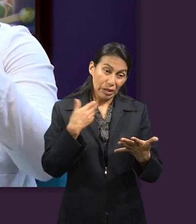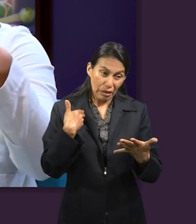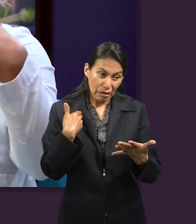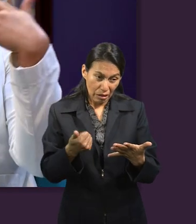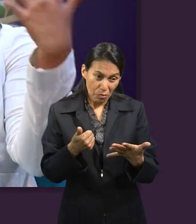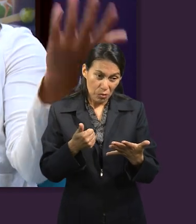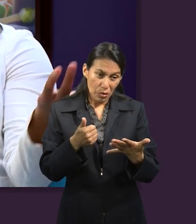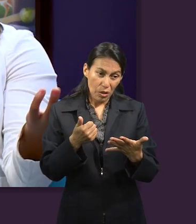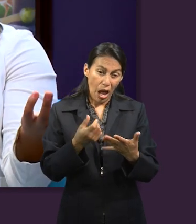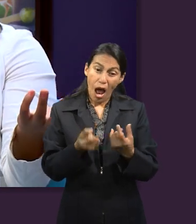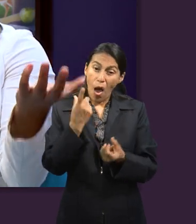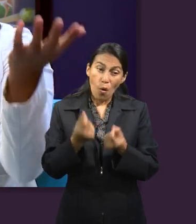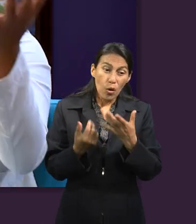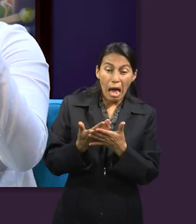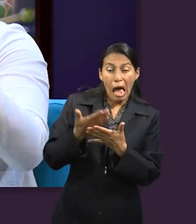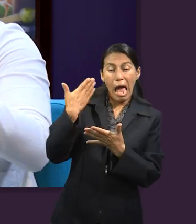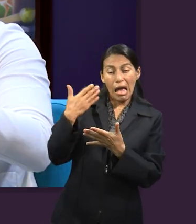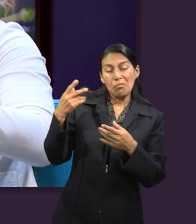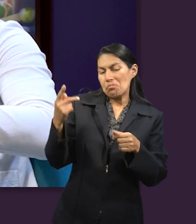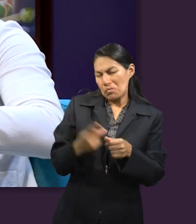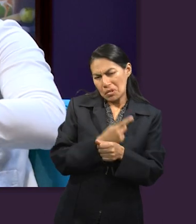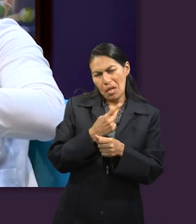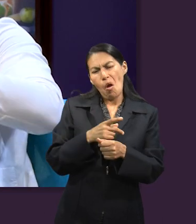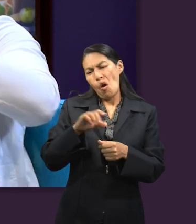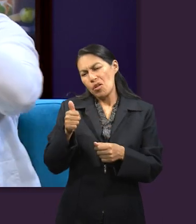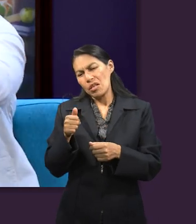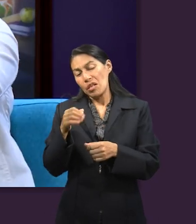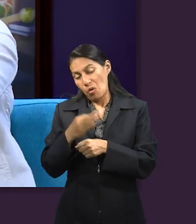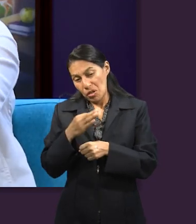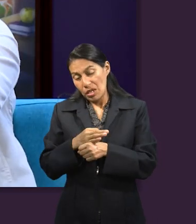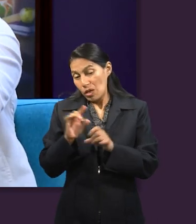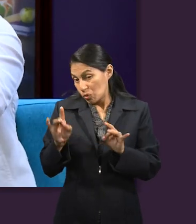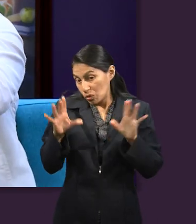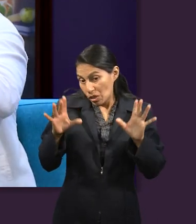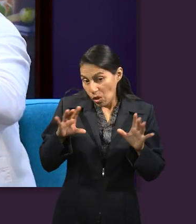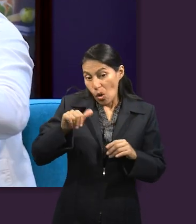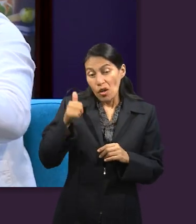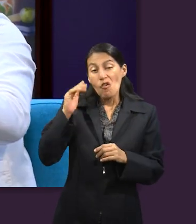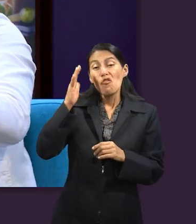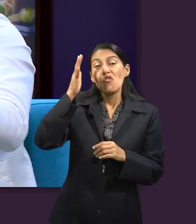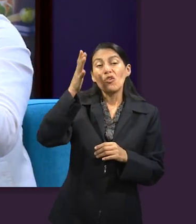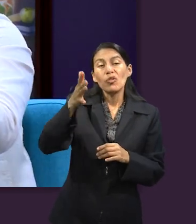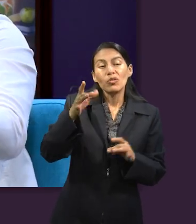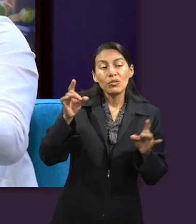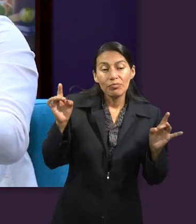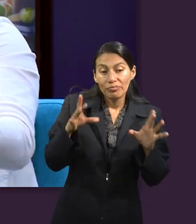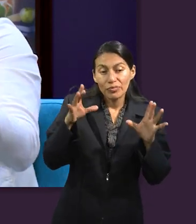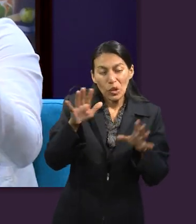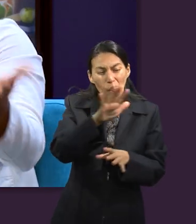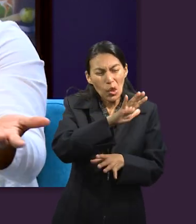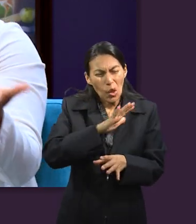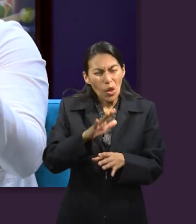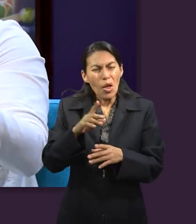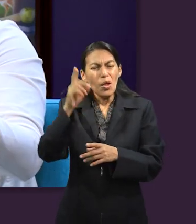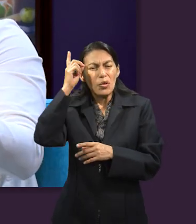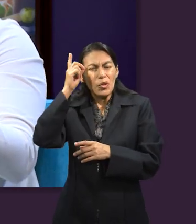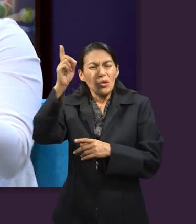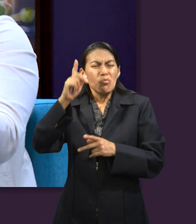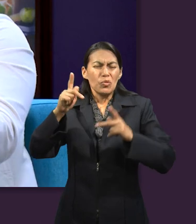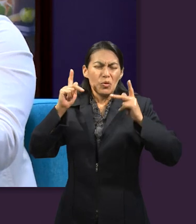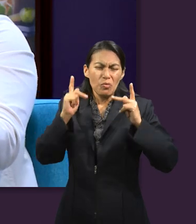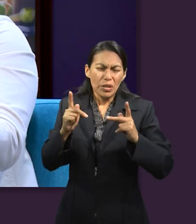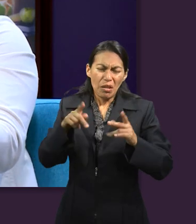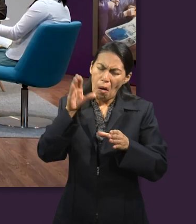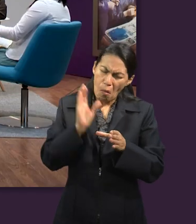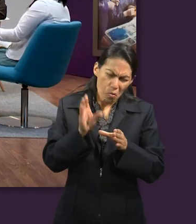que han pasado que pas que están pasando y que pasarán que son que nos muestran que las promesas divinas se